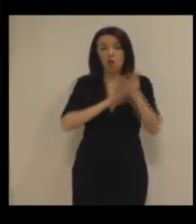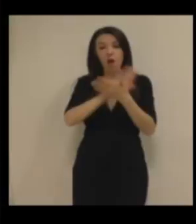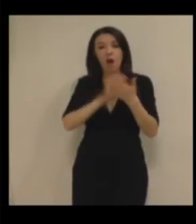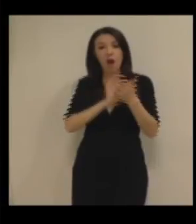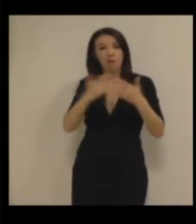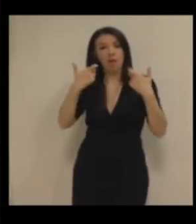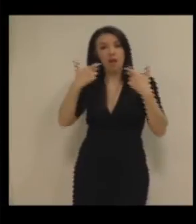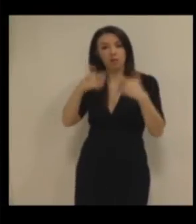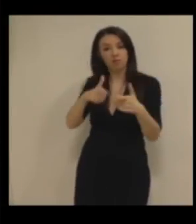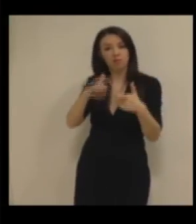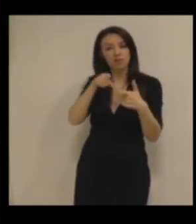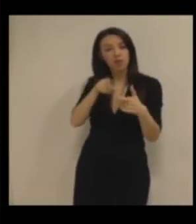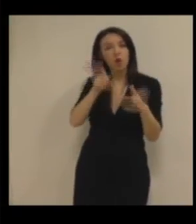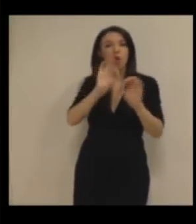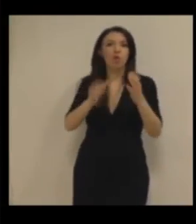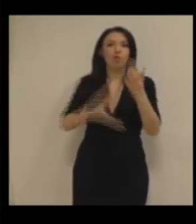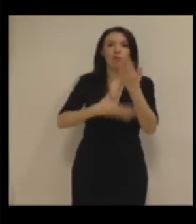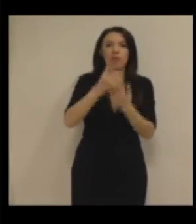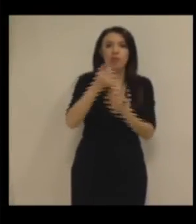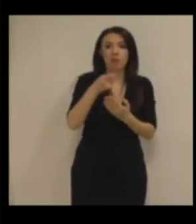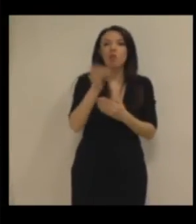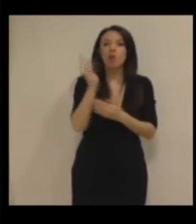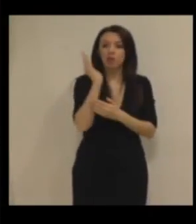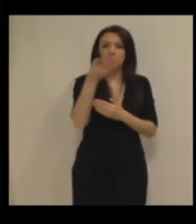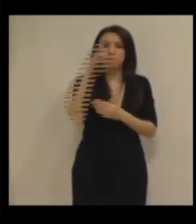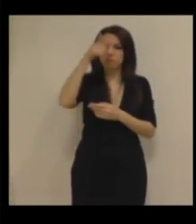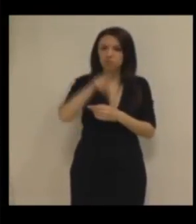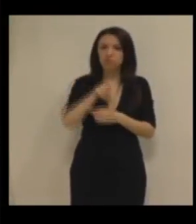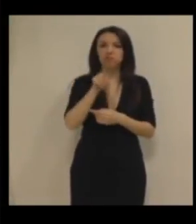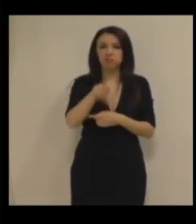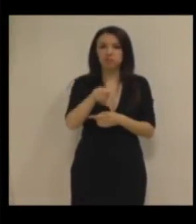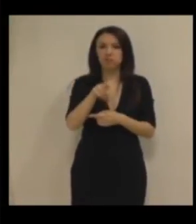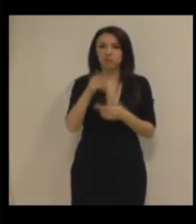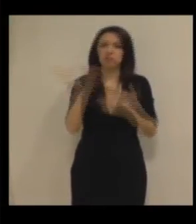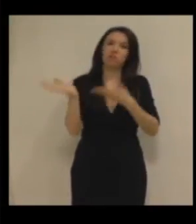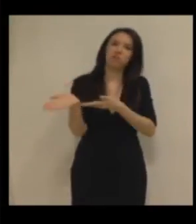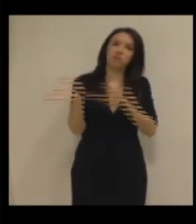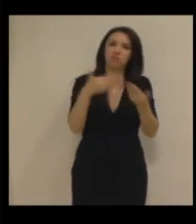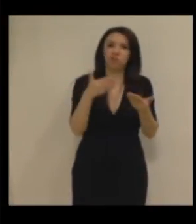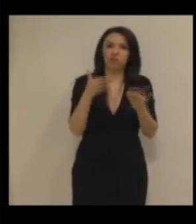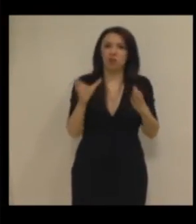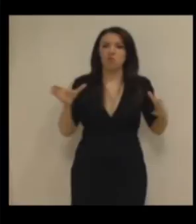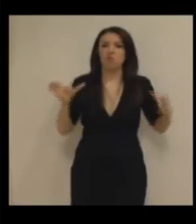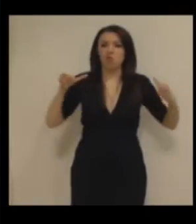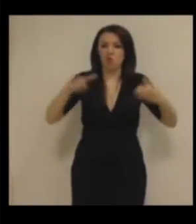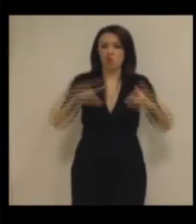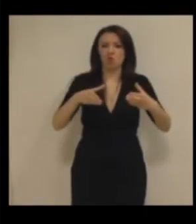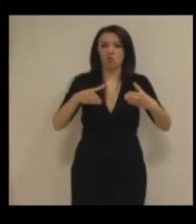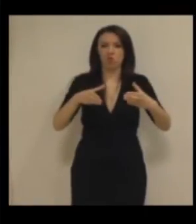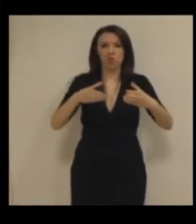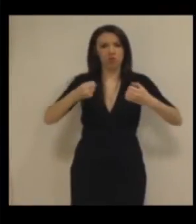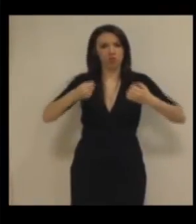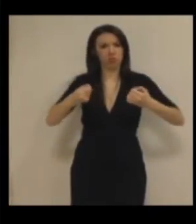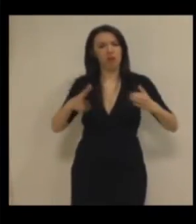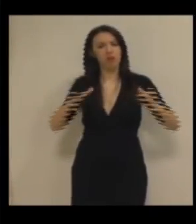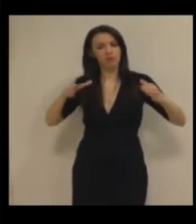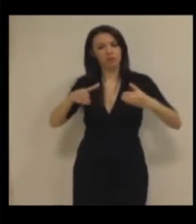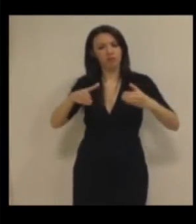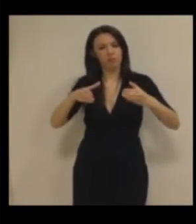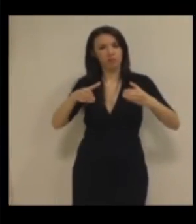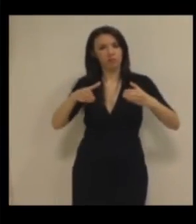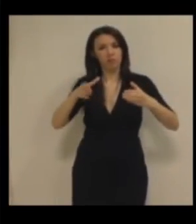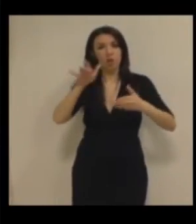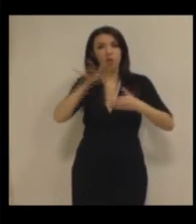sector o esta federación poblacional afectada también con esto y nos vamos a aglutinar de qué tal forma que una